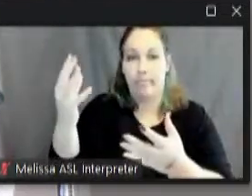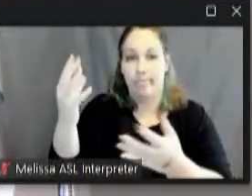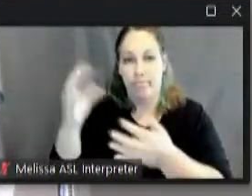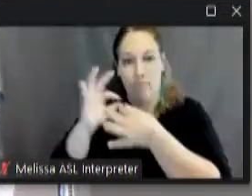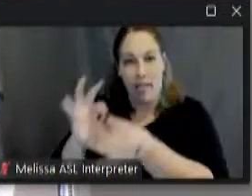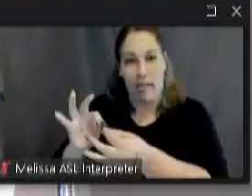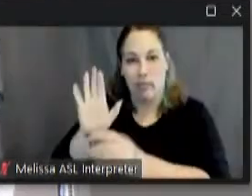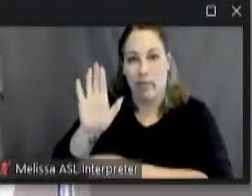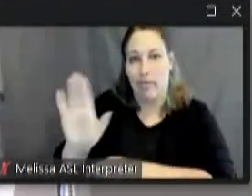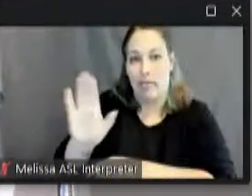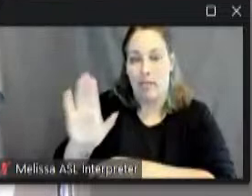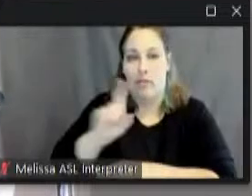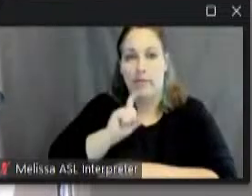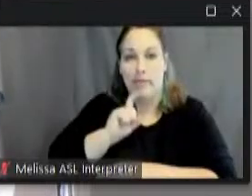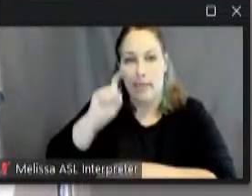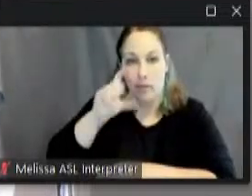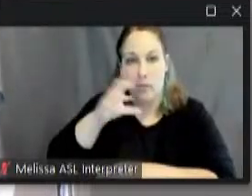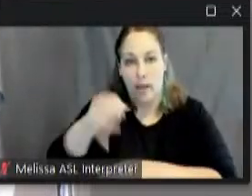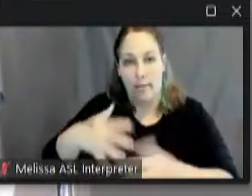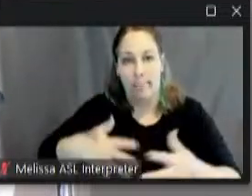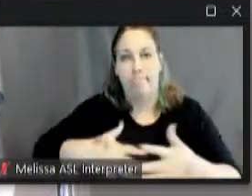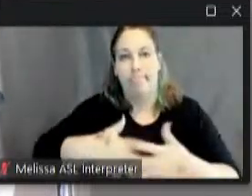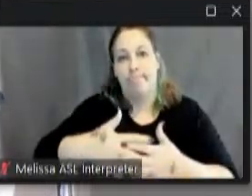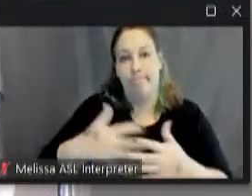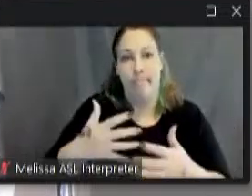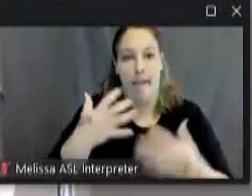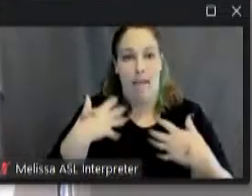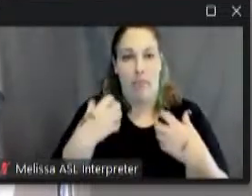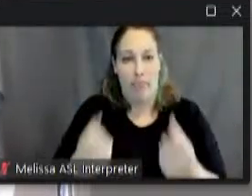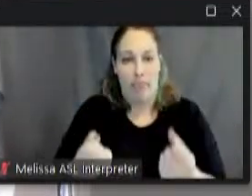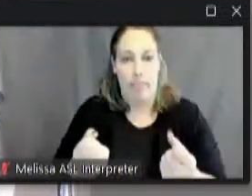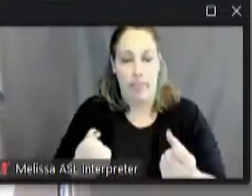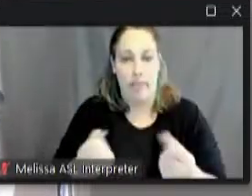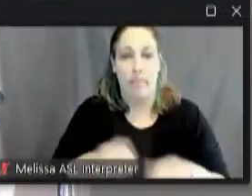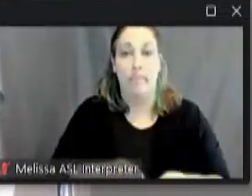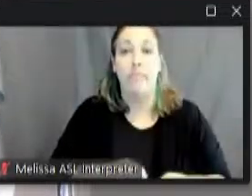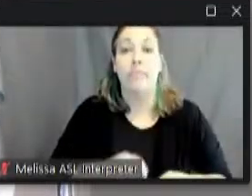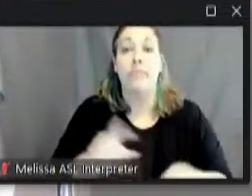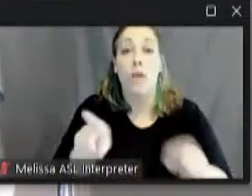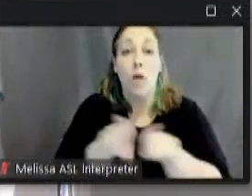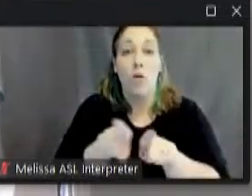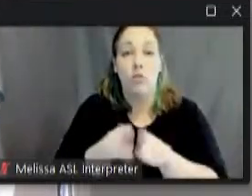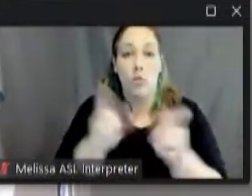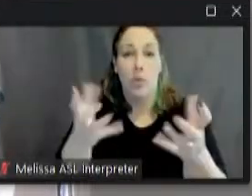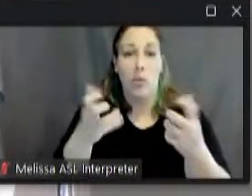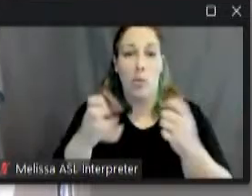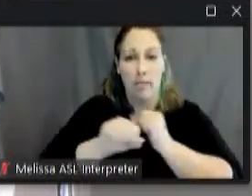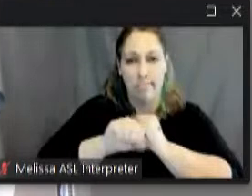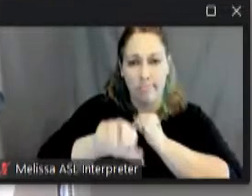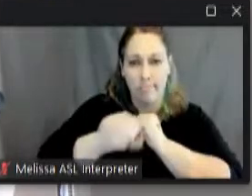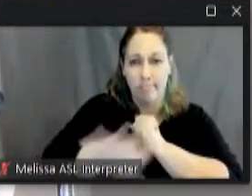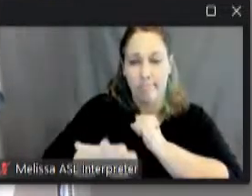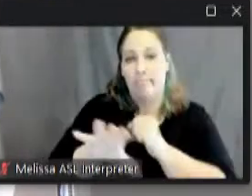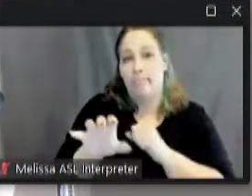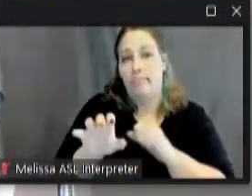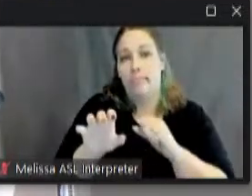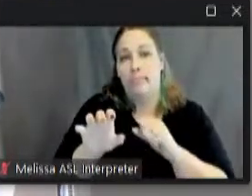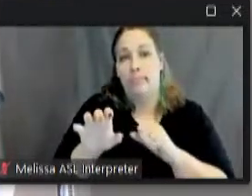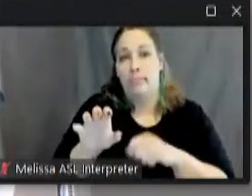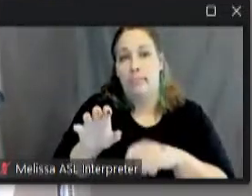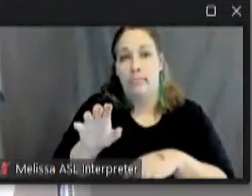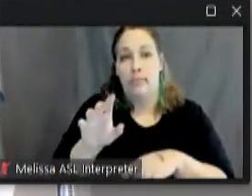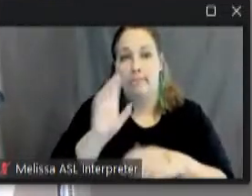sensibilización para conducir y combatir los estereotipos, prejuicios, capacitar a profesionales de la salud en